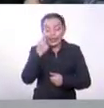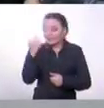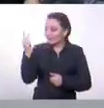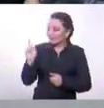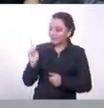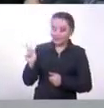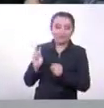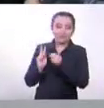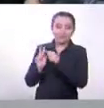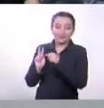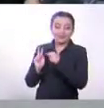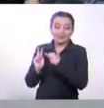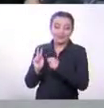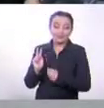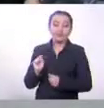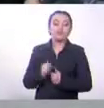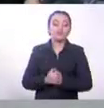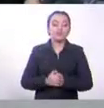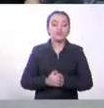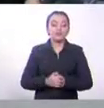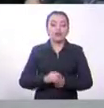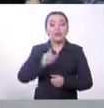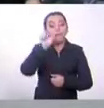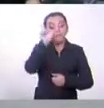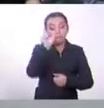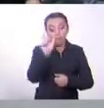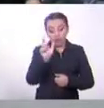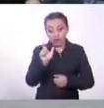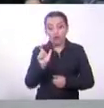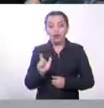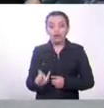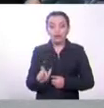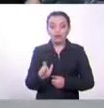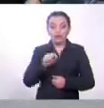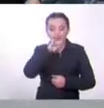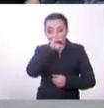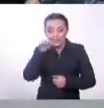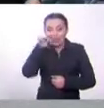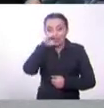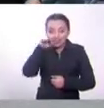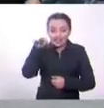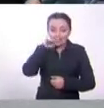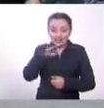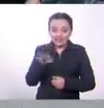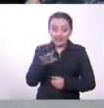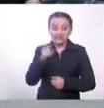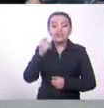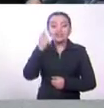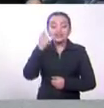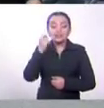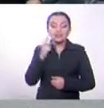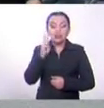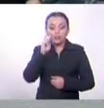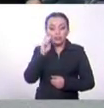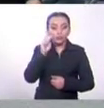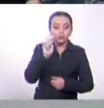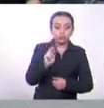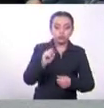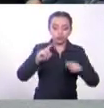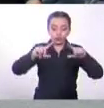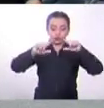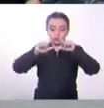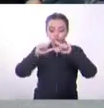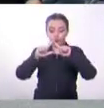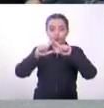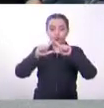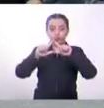vos, esos tenían palabras, tenían letras, se interpretaba. Pero ahora aparecía esta imagen. ¿Qué